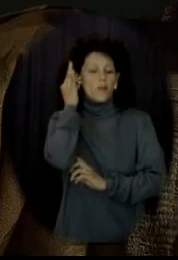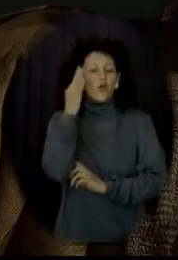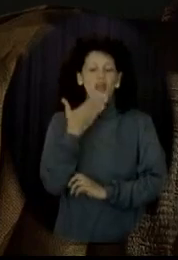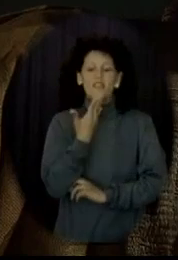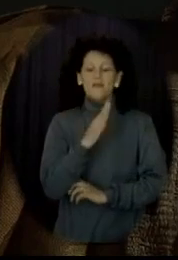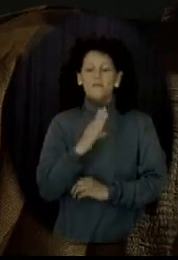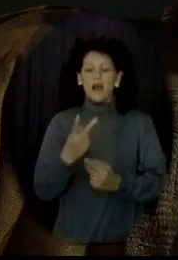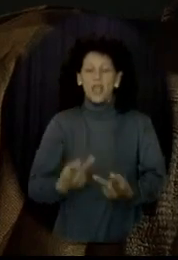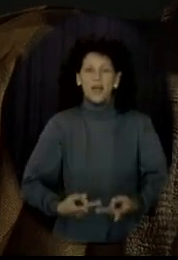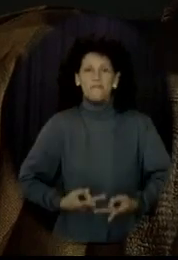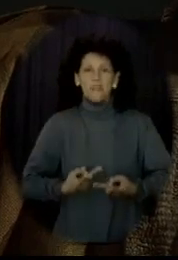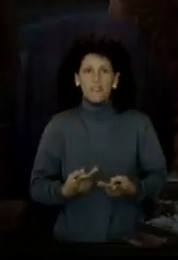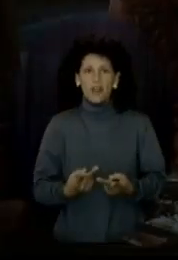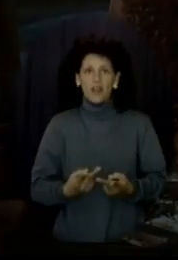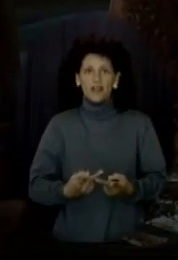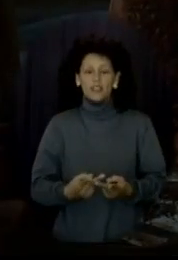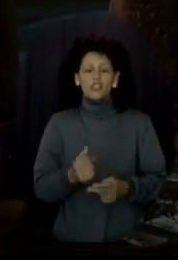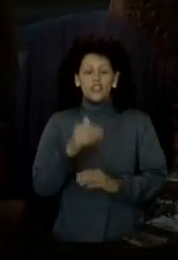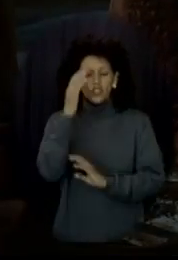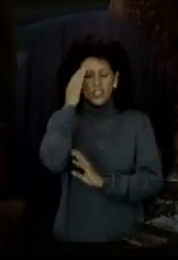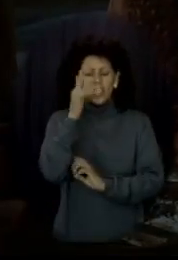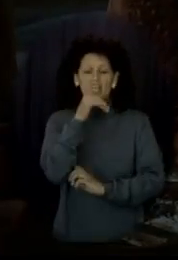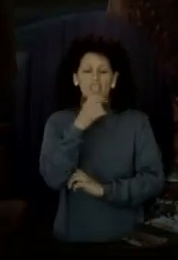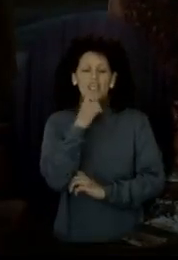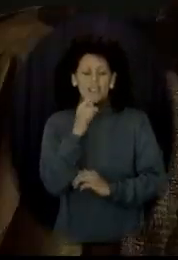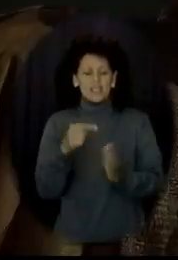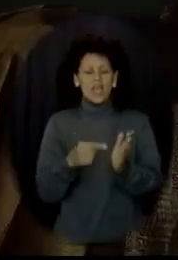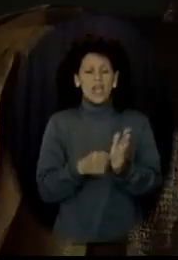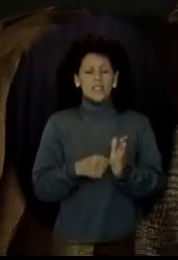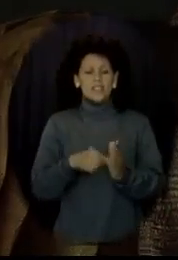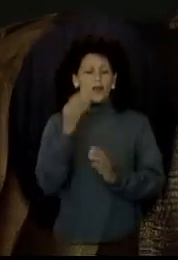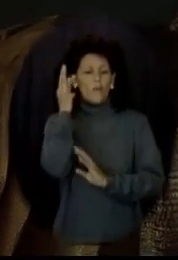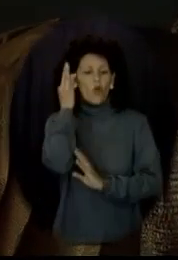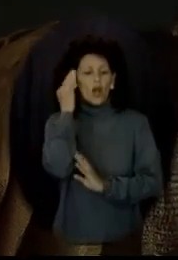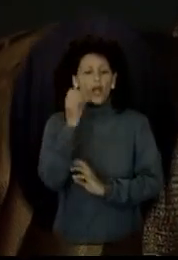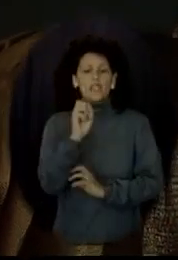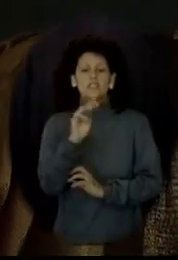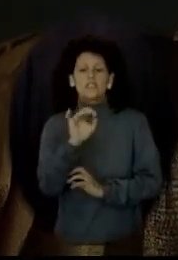Es una mujer de mala vida. Sé quién es esta mujer, Simón.